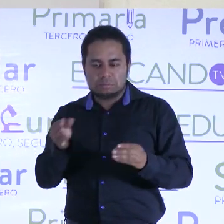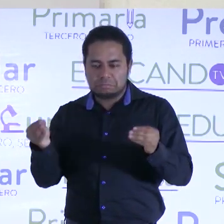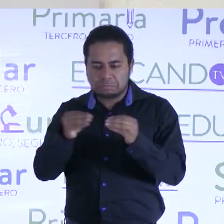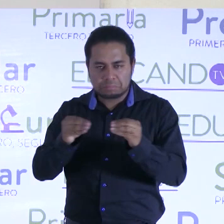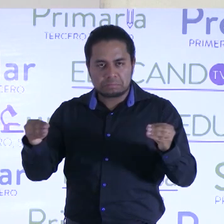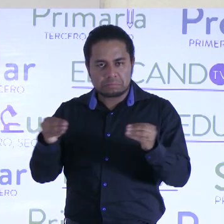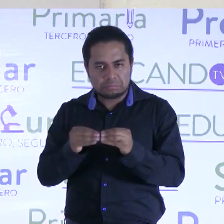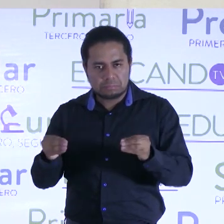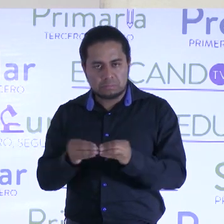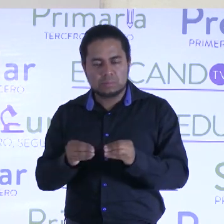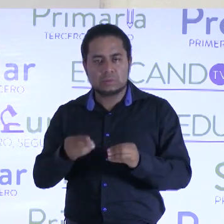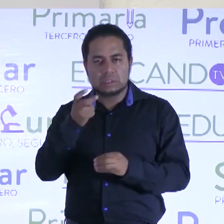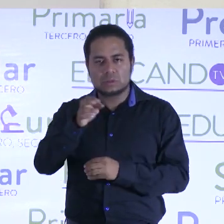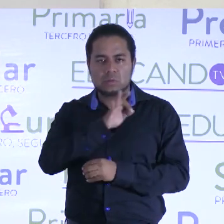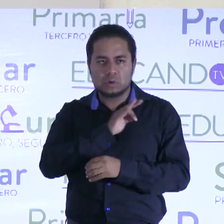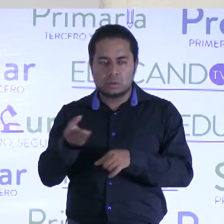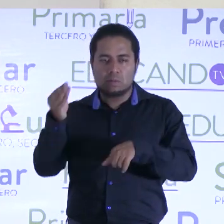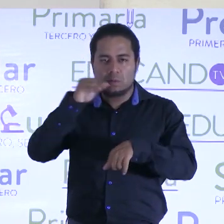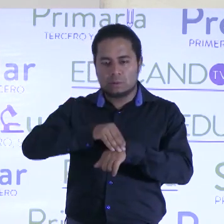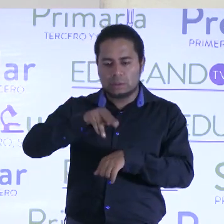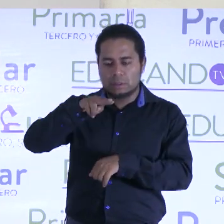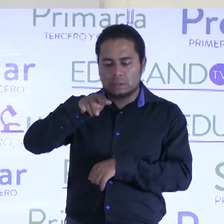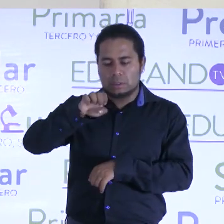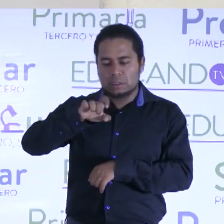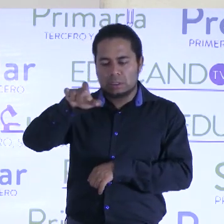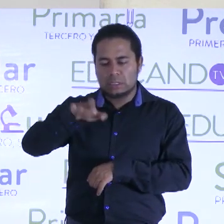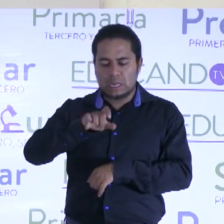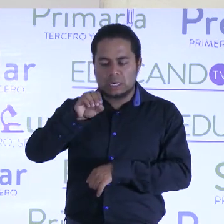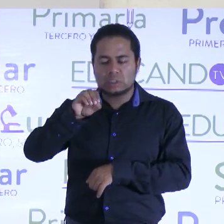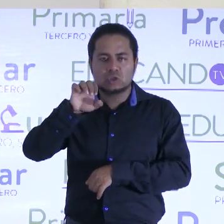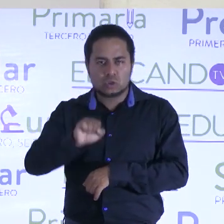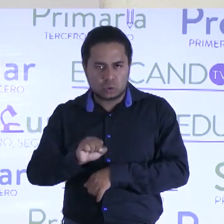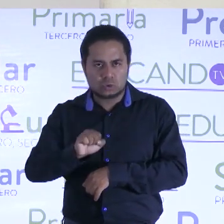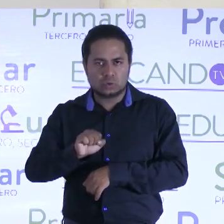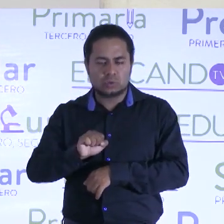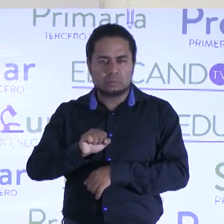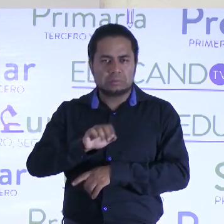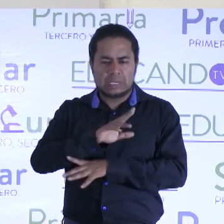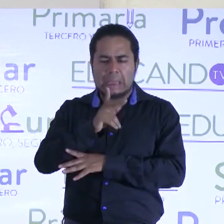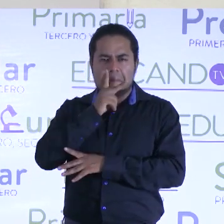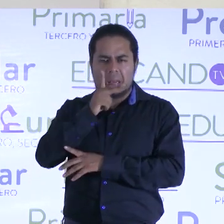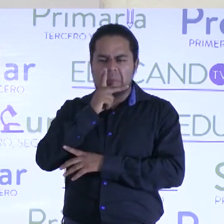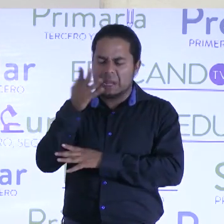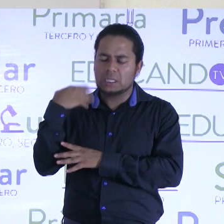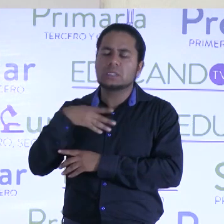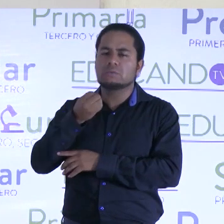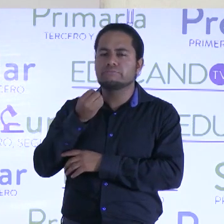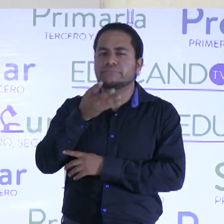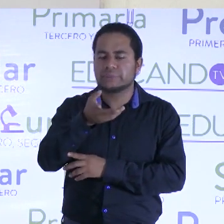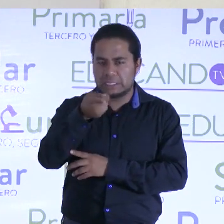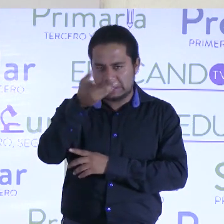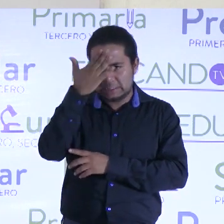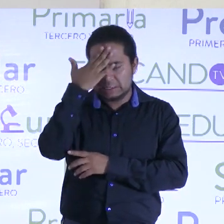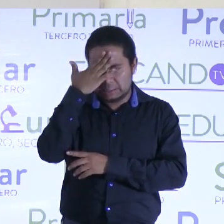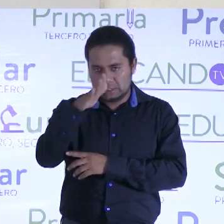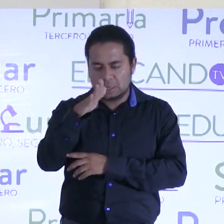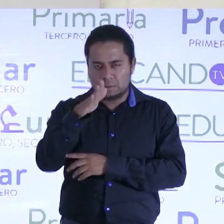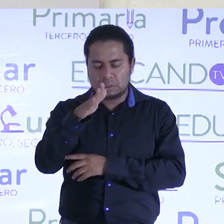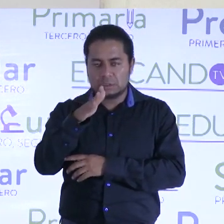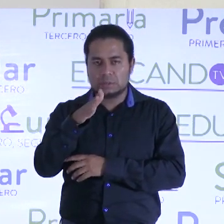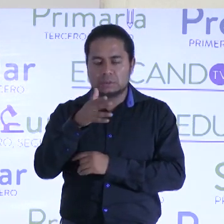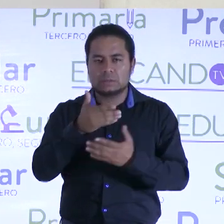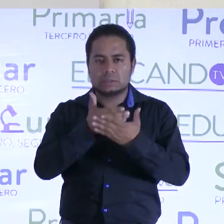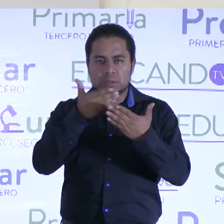que son los nexos. Los nexos ya platicamos de ellos en sesiones anteriores, así que es